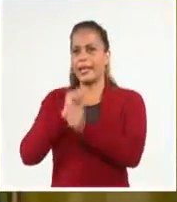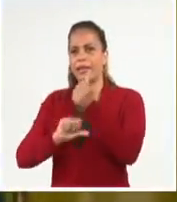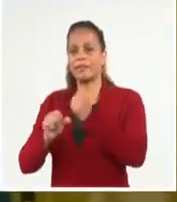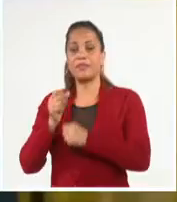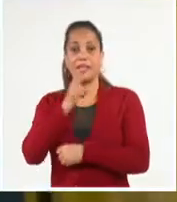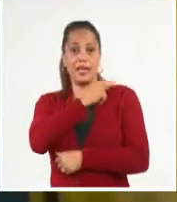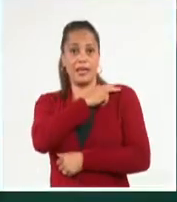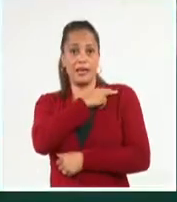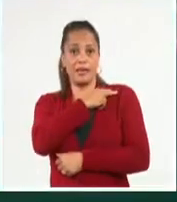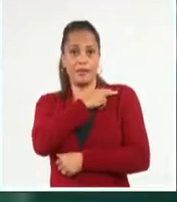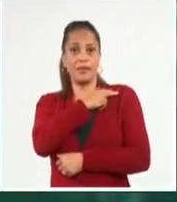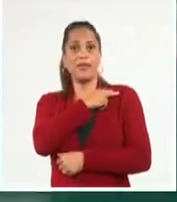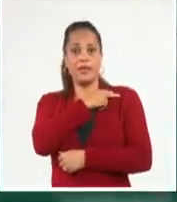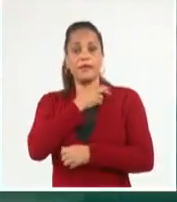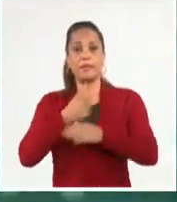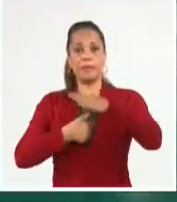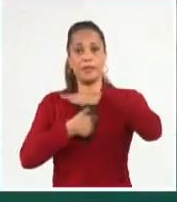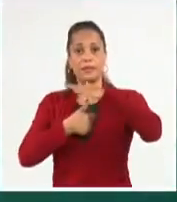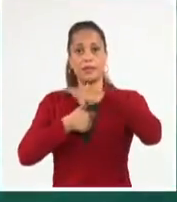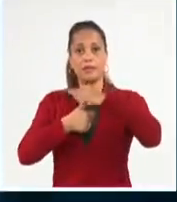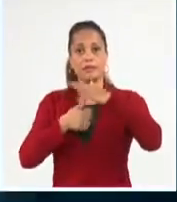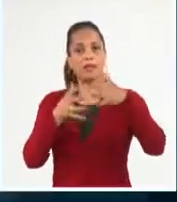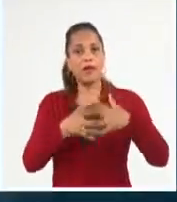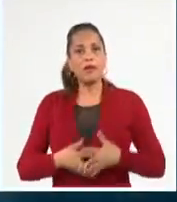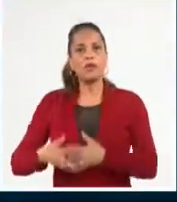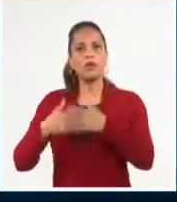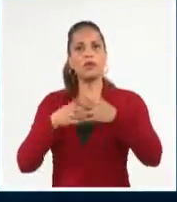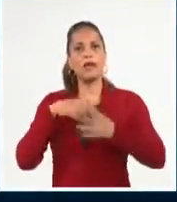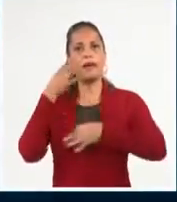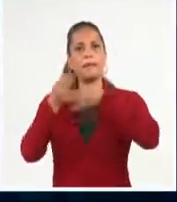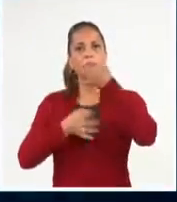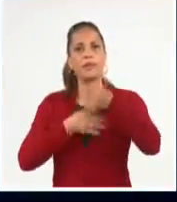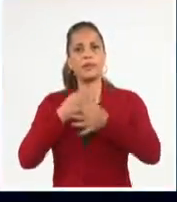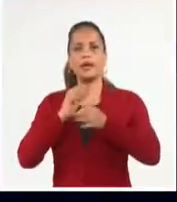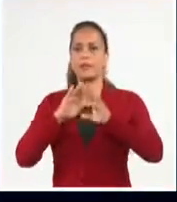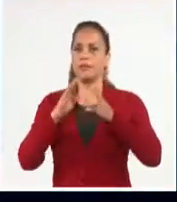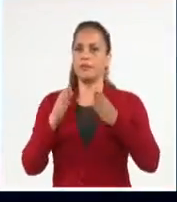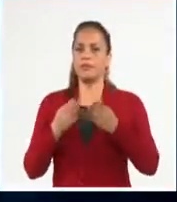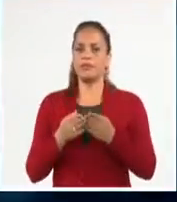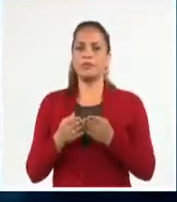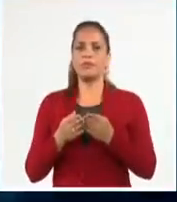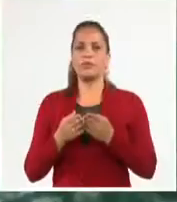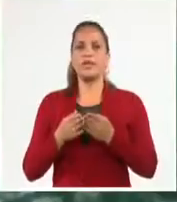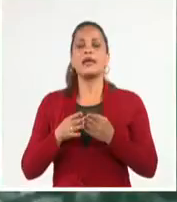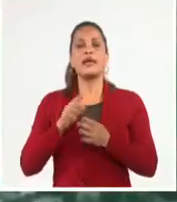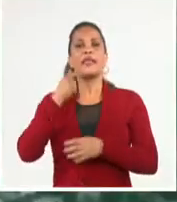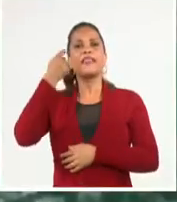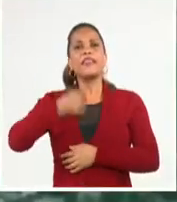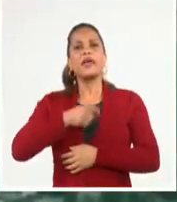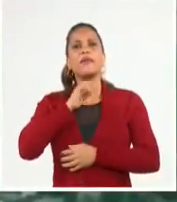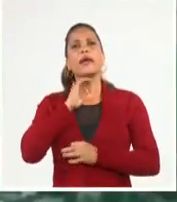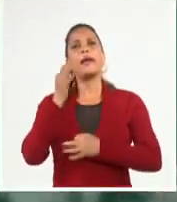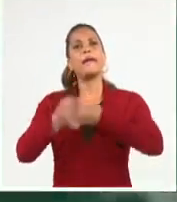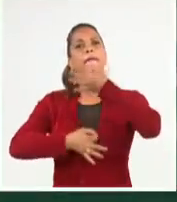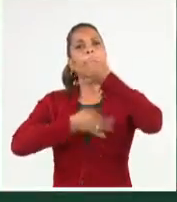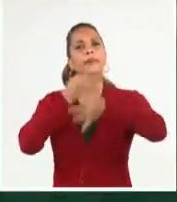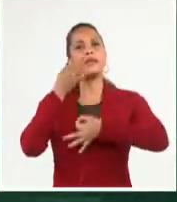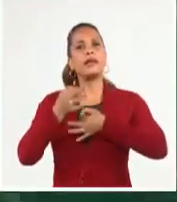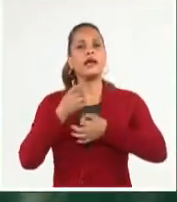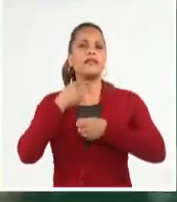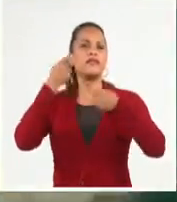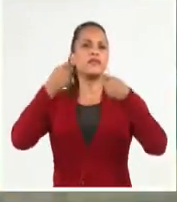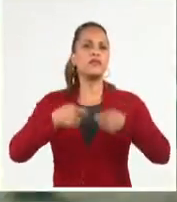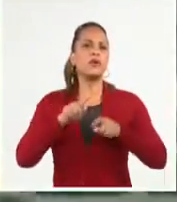la Casa Blanca hablará este martes a la nación norteña. Biden deberá explicar su decisión de no prolongar